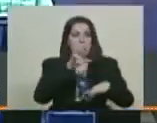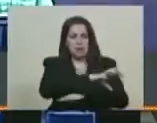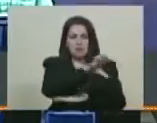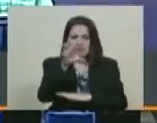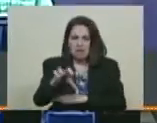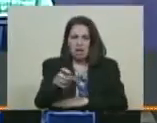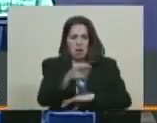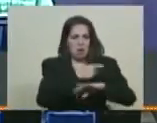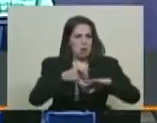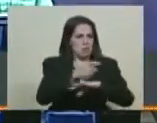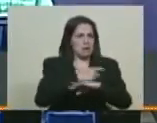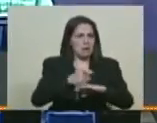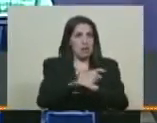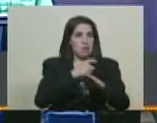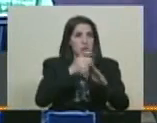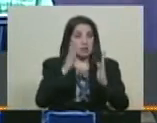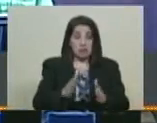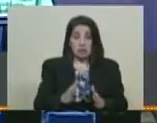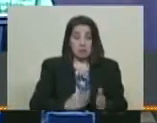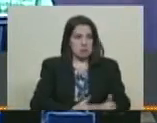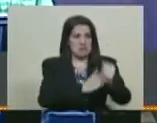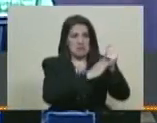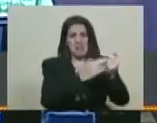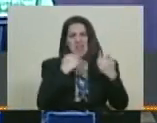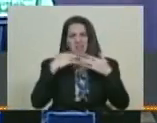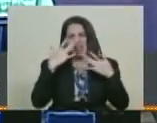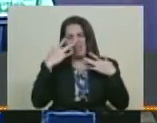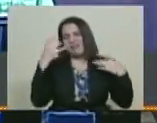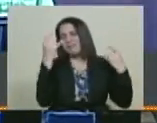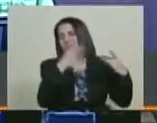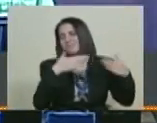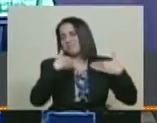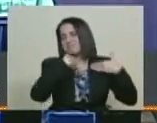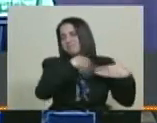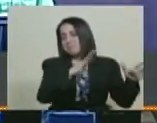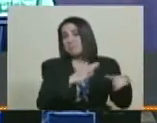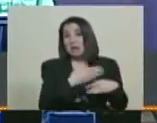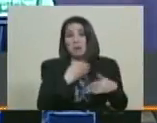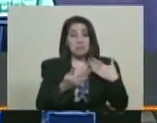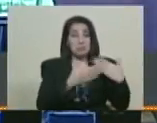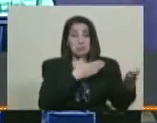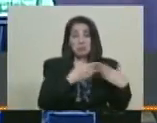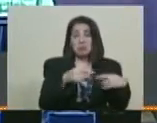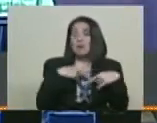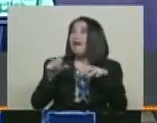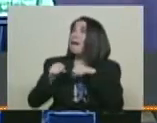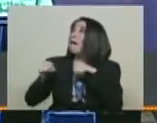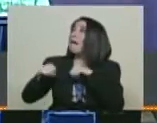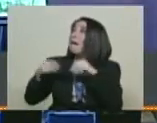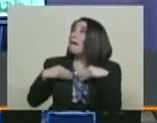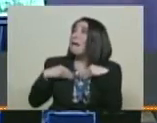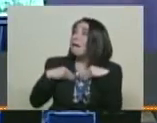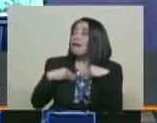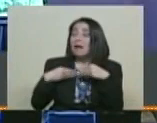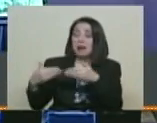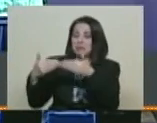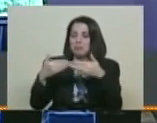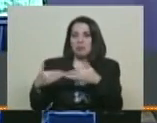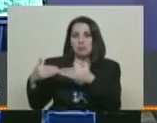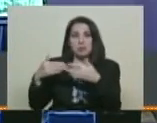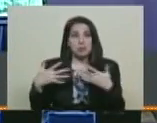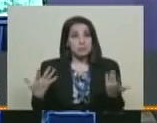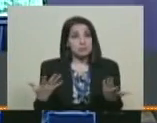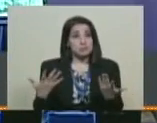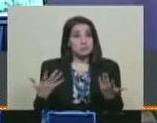y los líderes. Y él lo tira por la borda para subordinarse, arrodillarse a los patricios